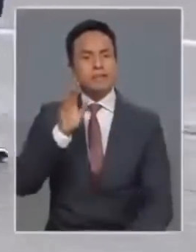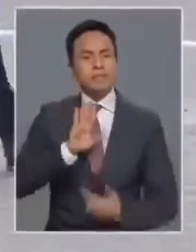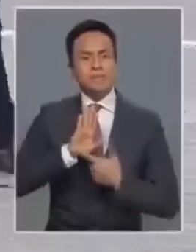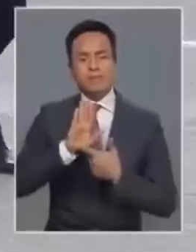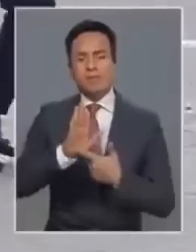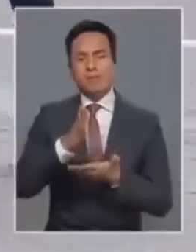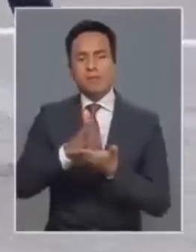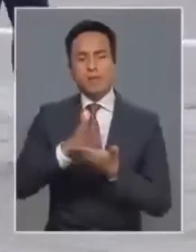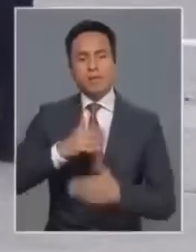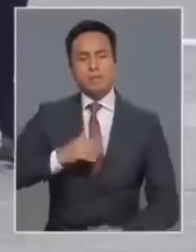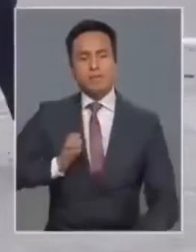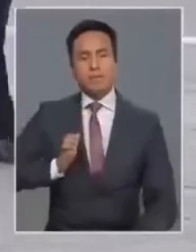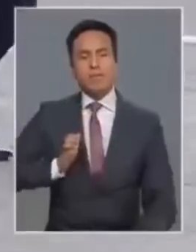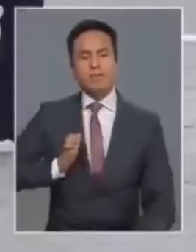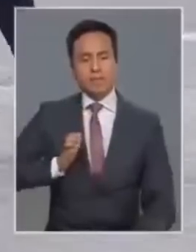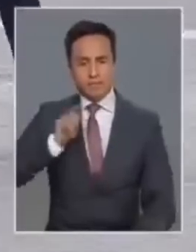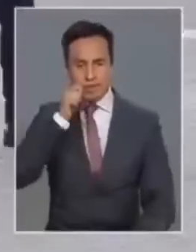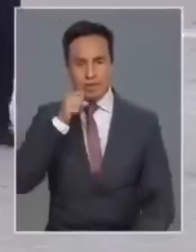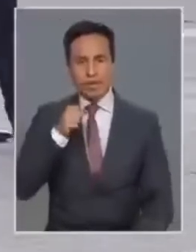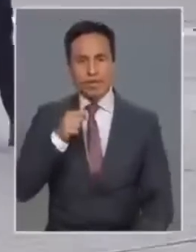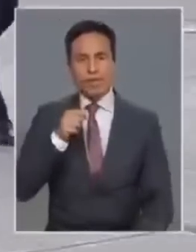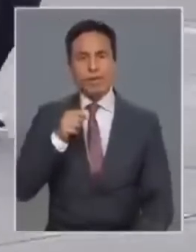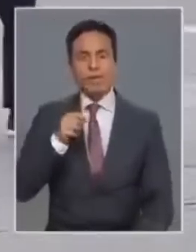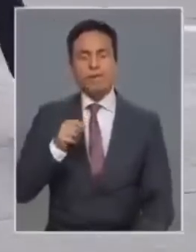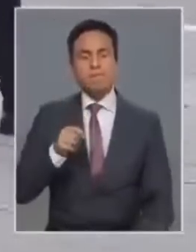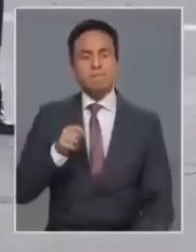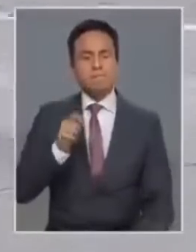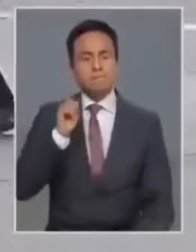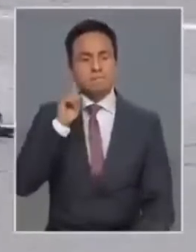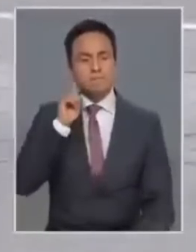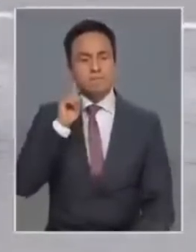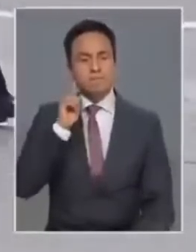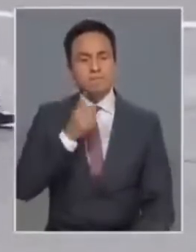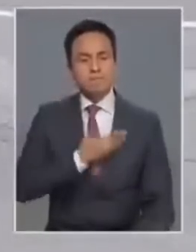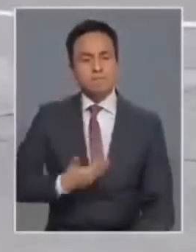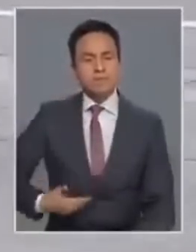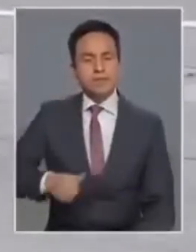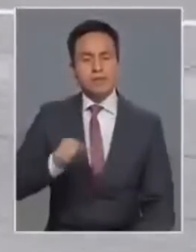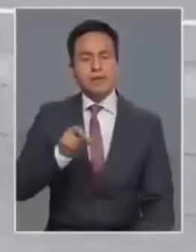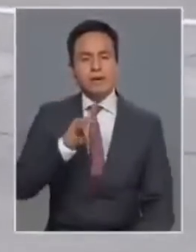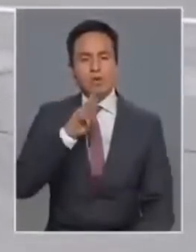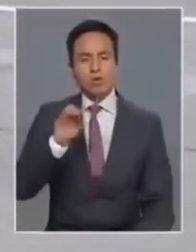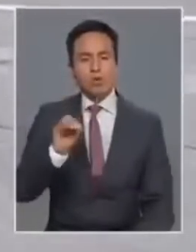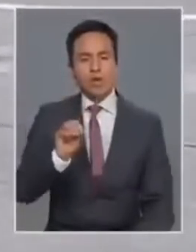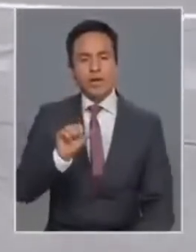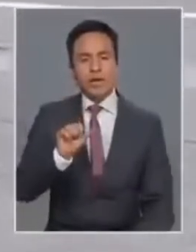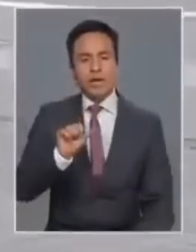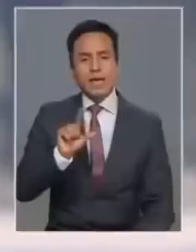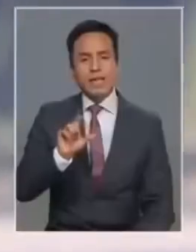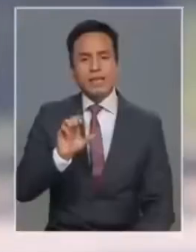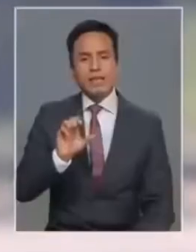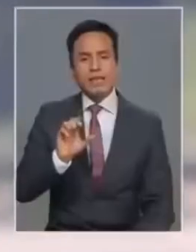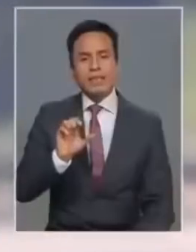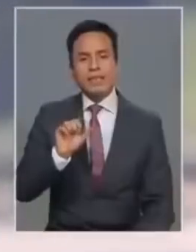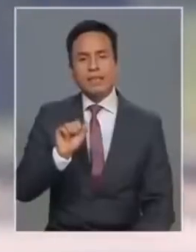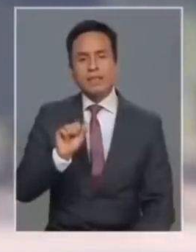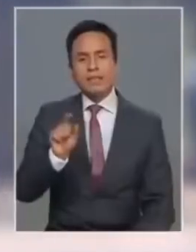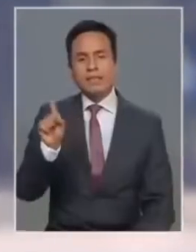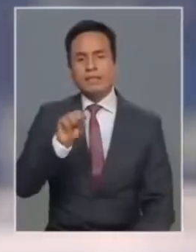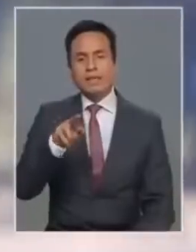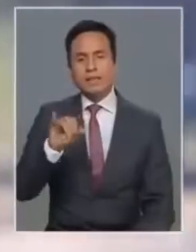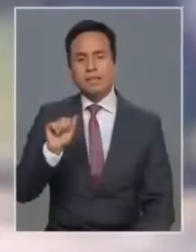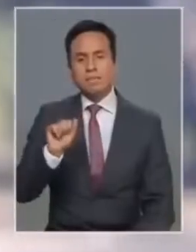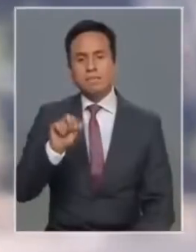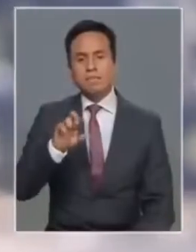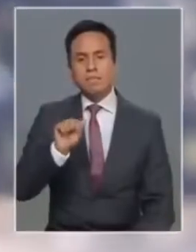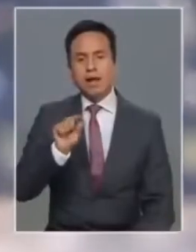La Escuela de Investigaciones Policiales, presidente Arturo Alessandri Palma. Investigaciones Policiales. Somos una institución de educación